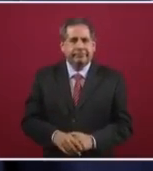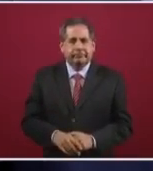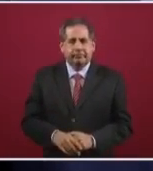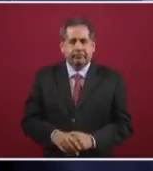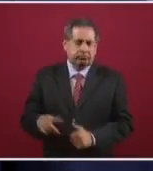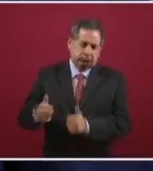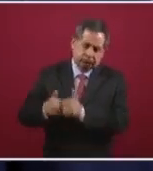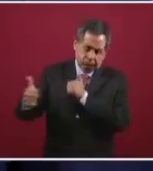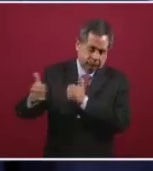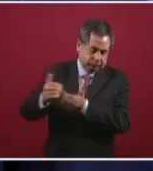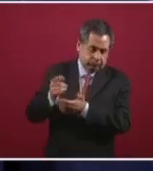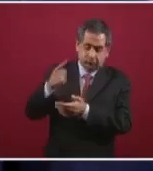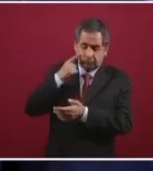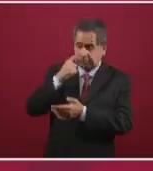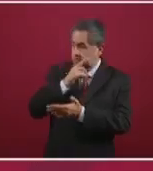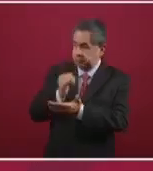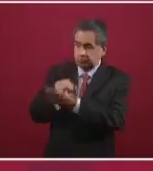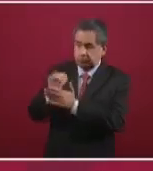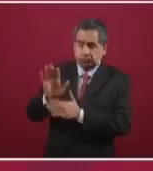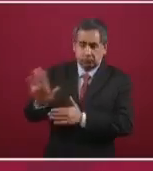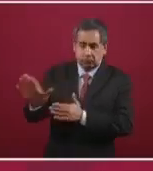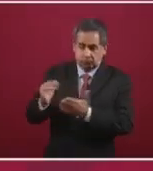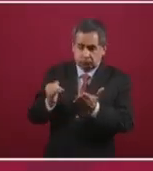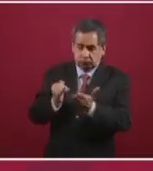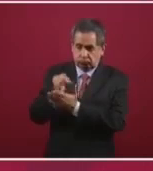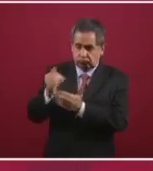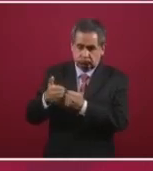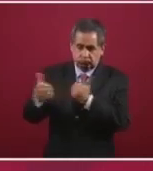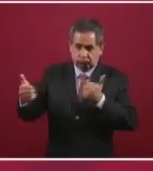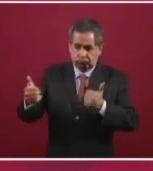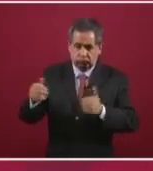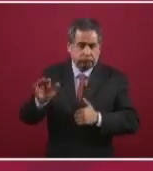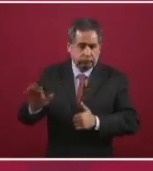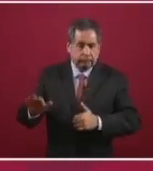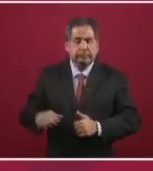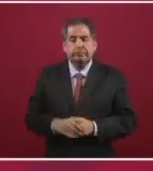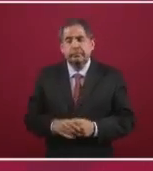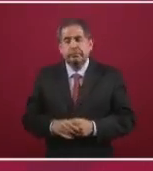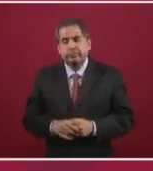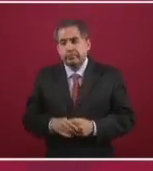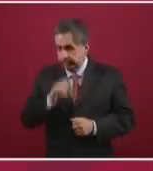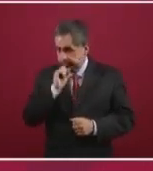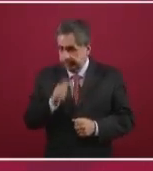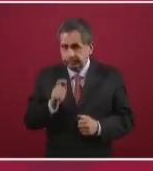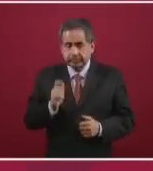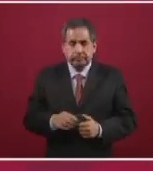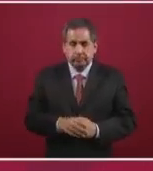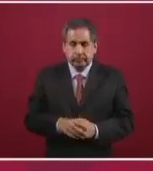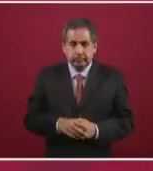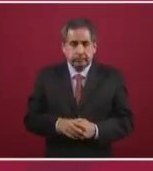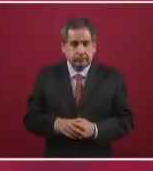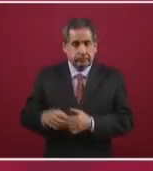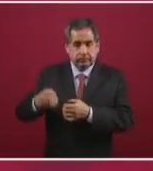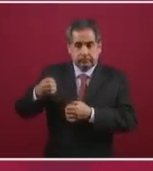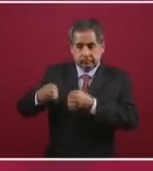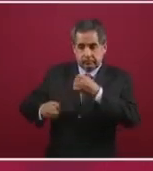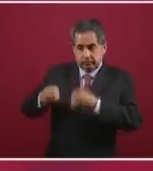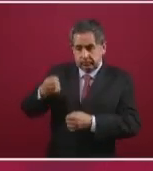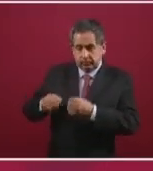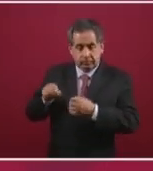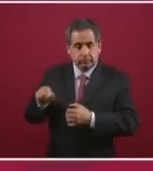Es autónomo completamente. Y, por otro lado, pues el juez